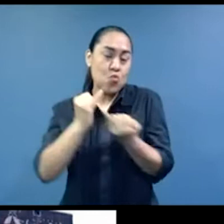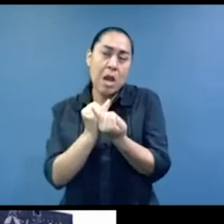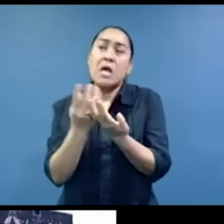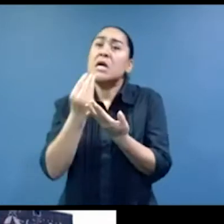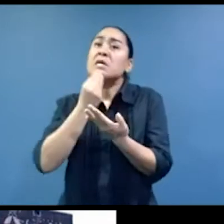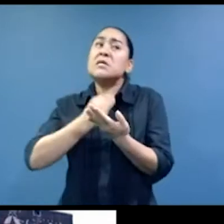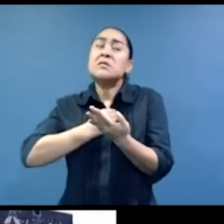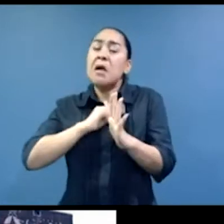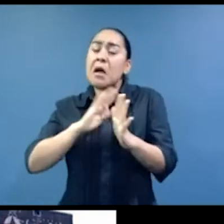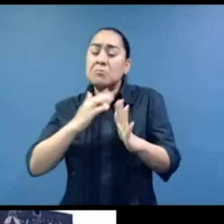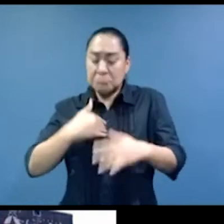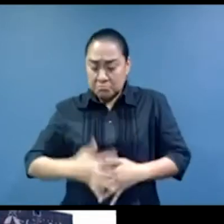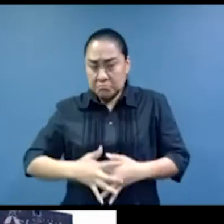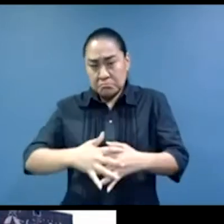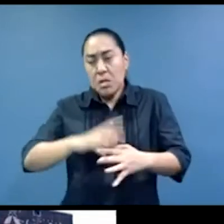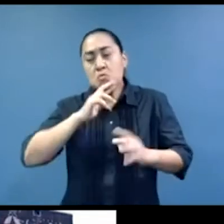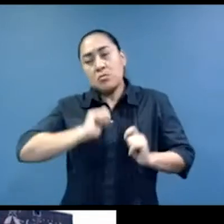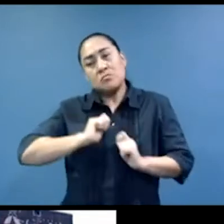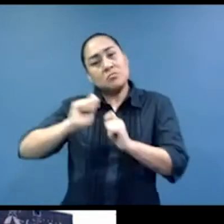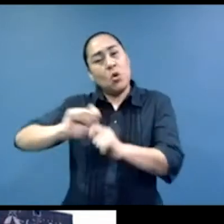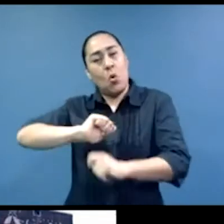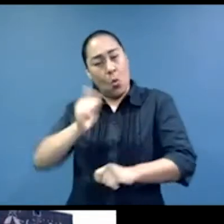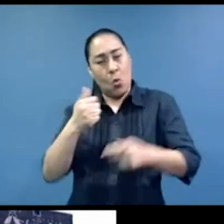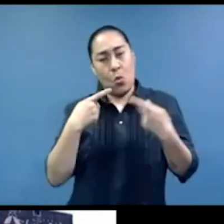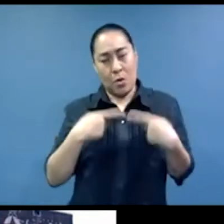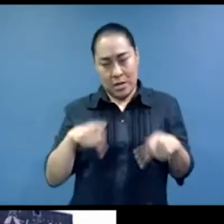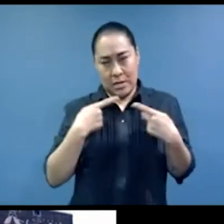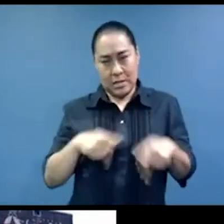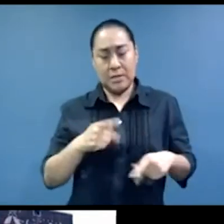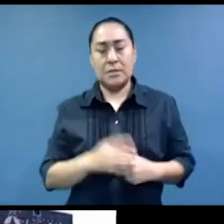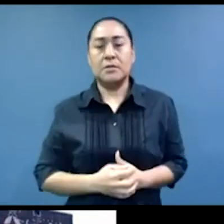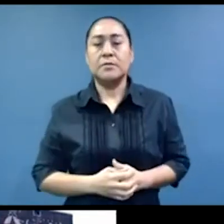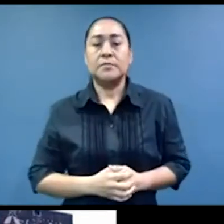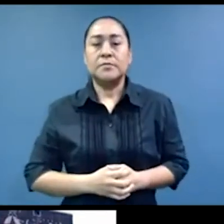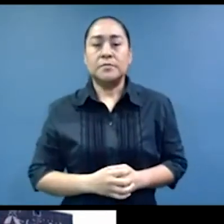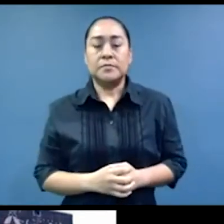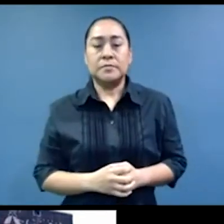la otra. Es decir,